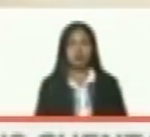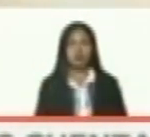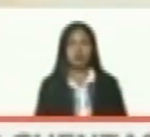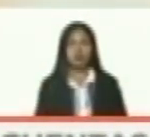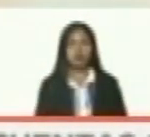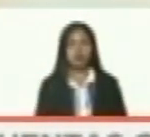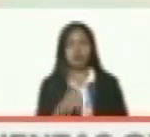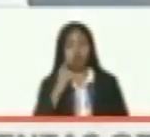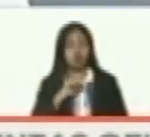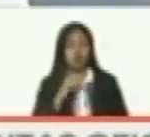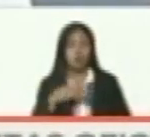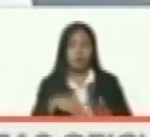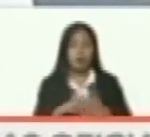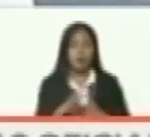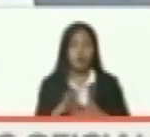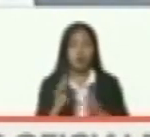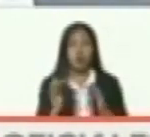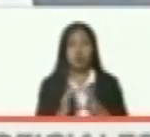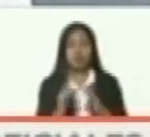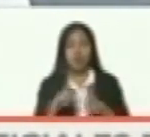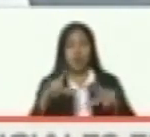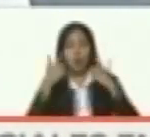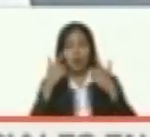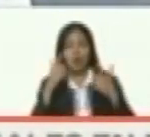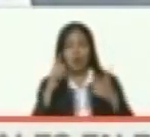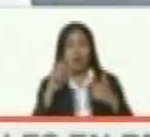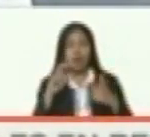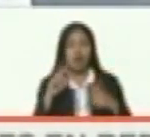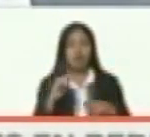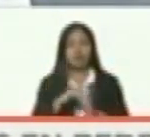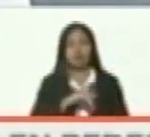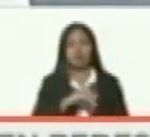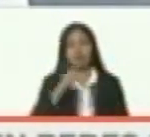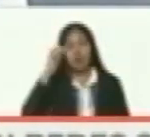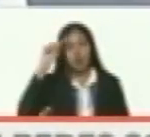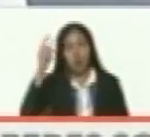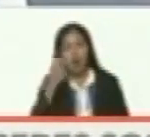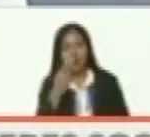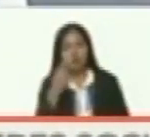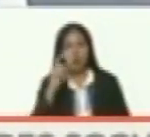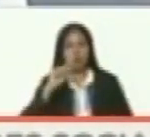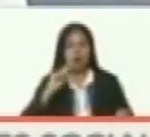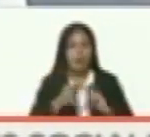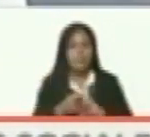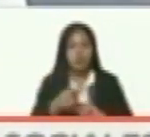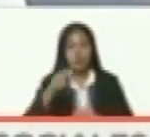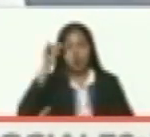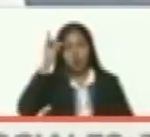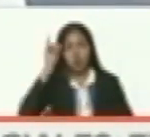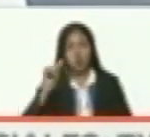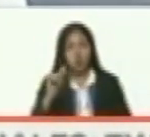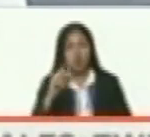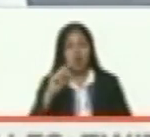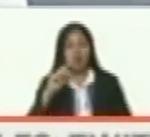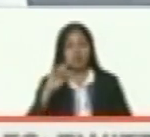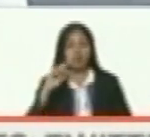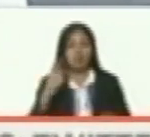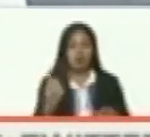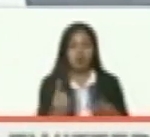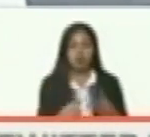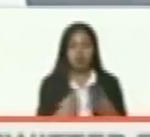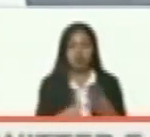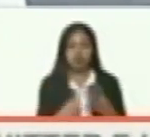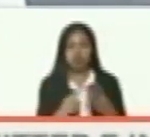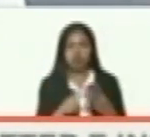Así que nos vamos de La Guaira a San Juan de los Morros, de San Juan de los Morros a Cocorote, y ahora nos